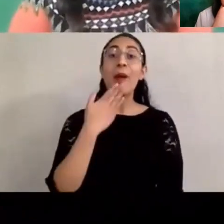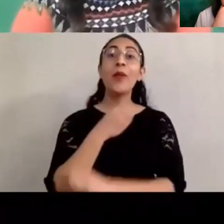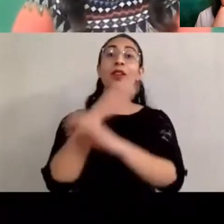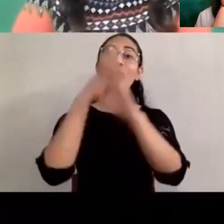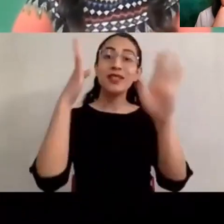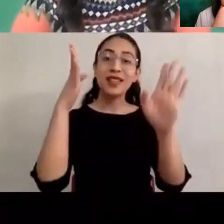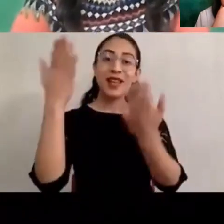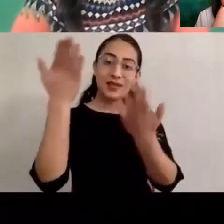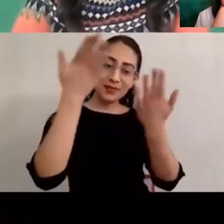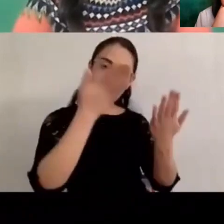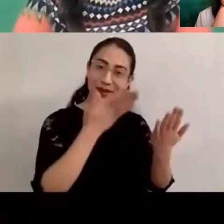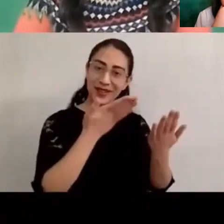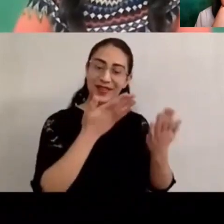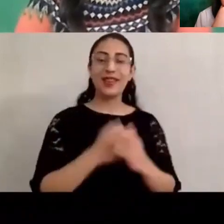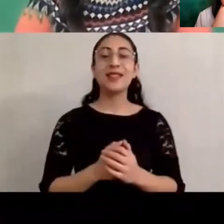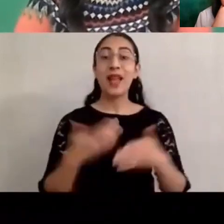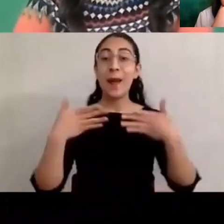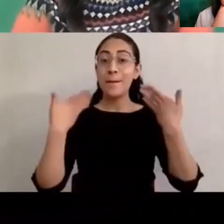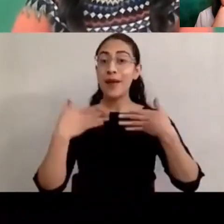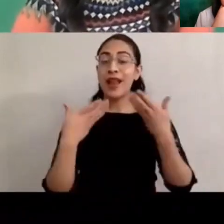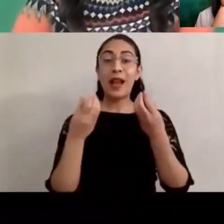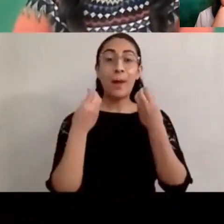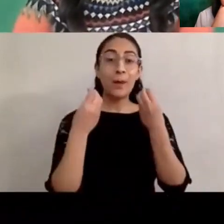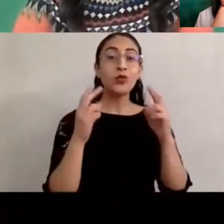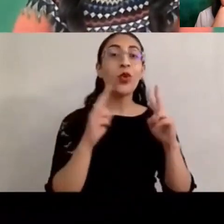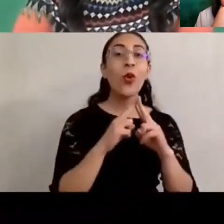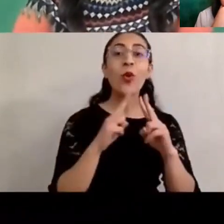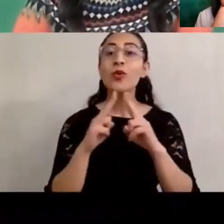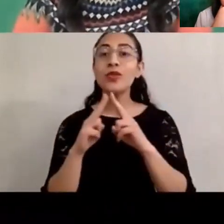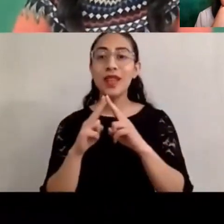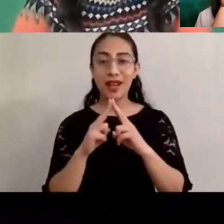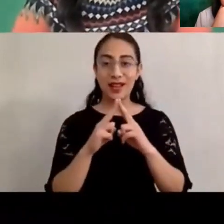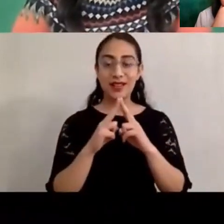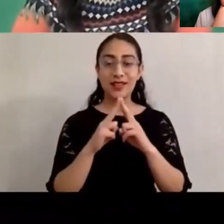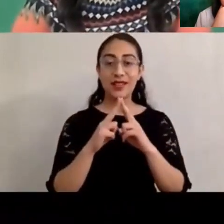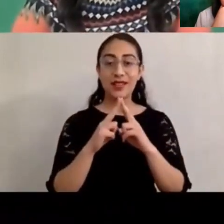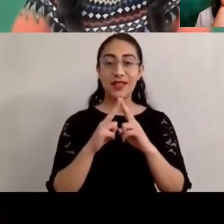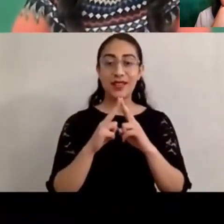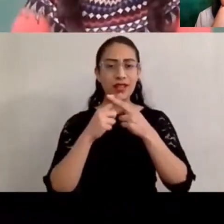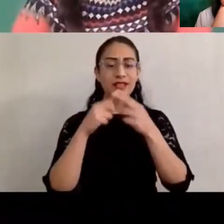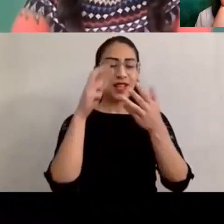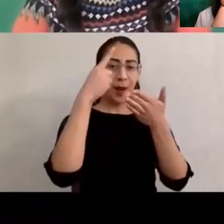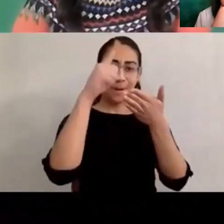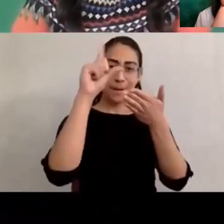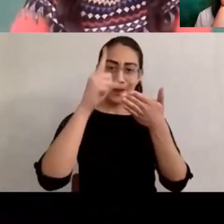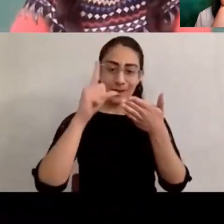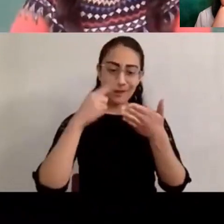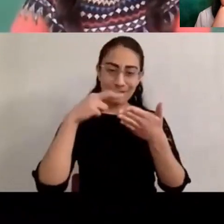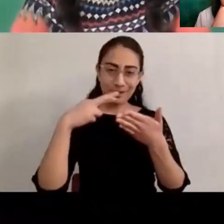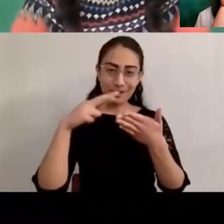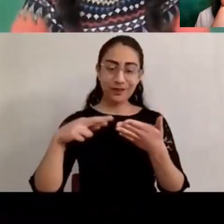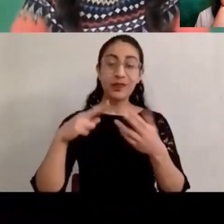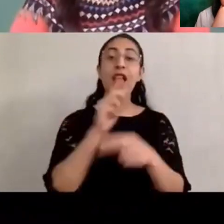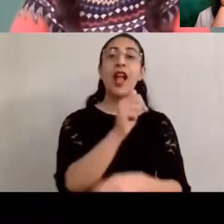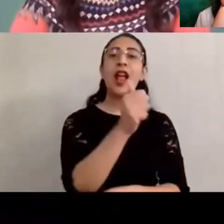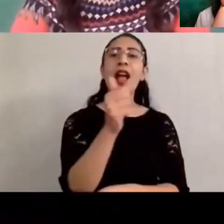bienvenidas. Me alegra mucho conocerles. Voy a empezar a pasar lista por cuestiones de tiempo. Vamos a ver,